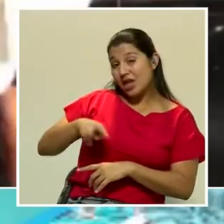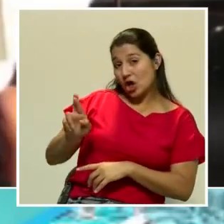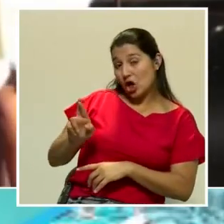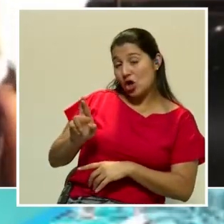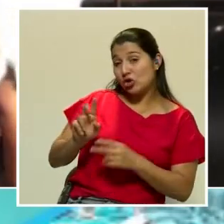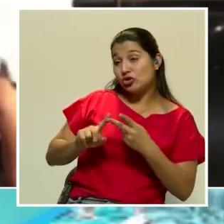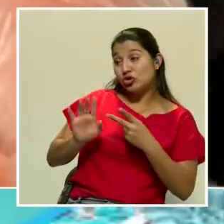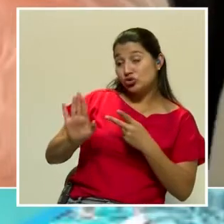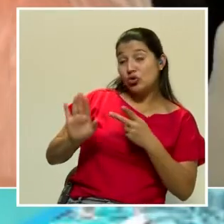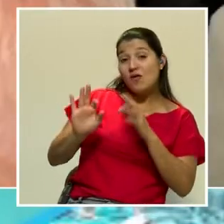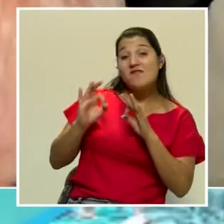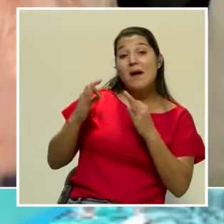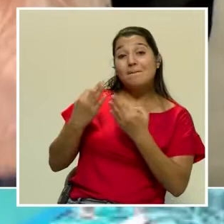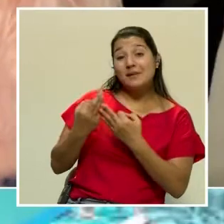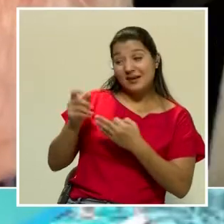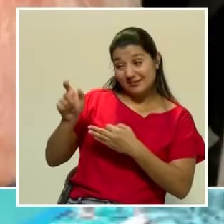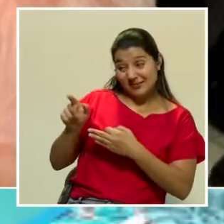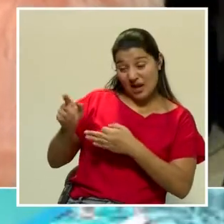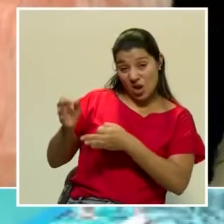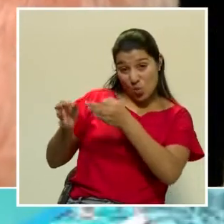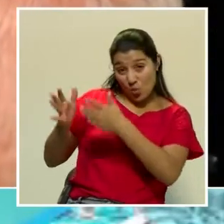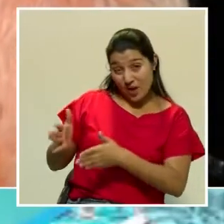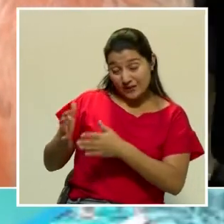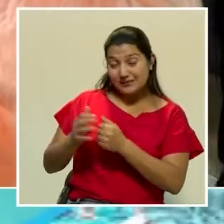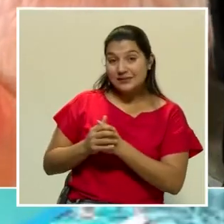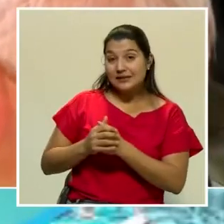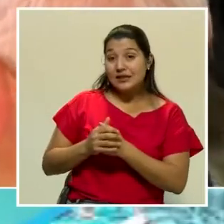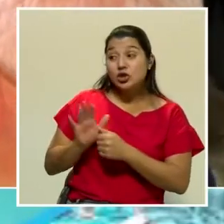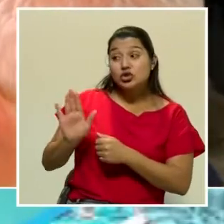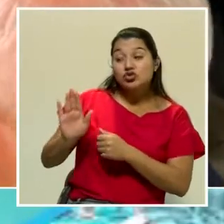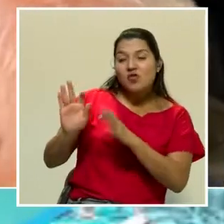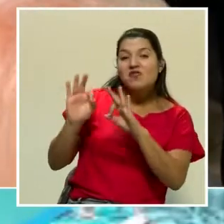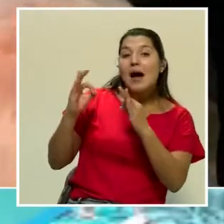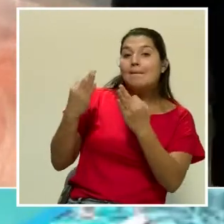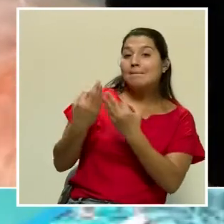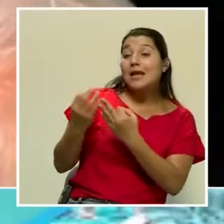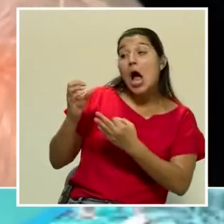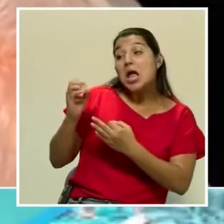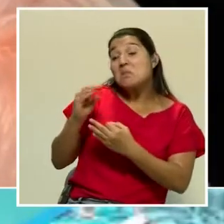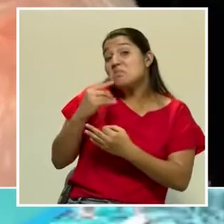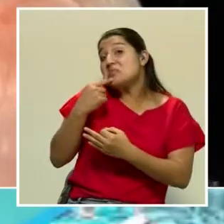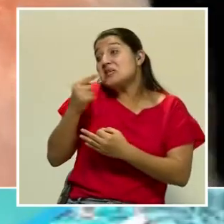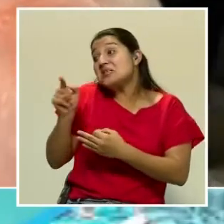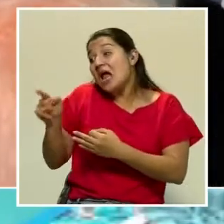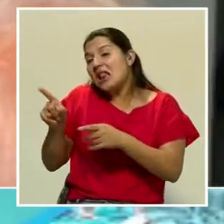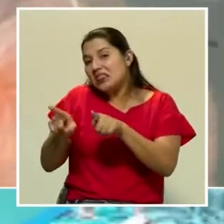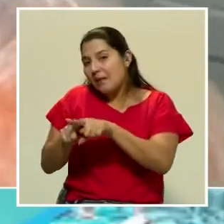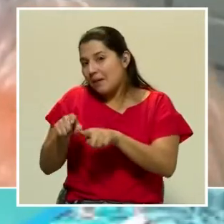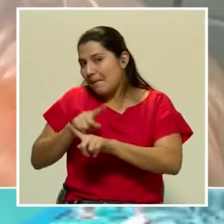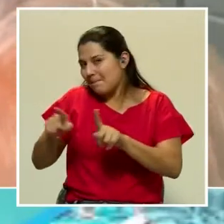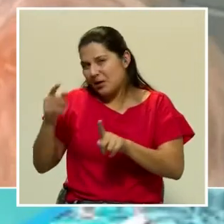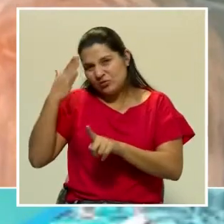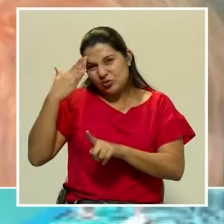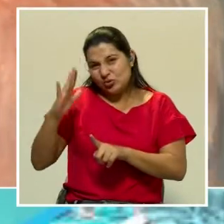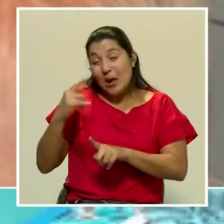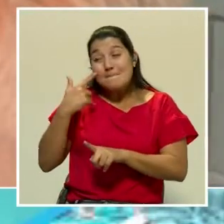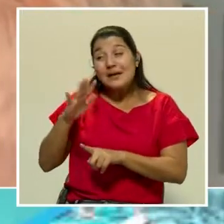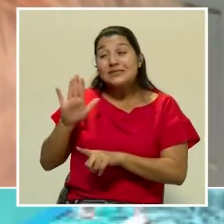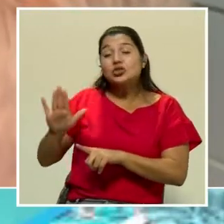Su familia, dicen que él también, pero no estoy seguro, tiene una iglesia evangélica